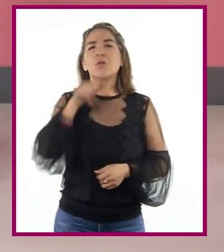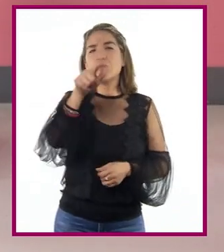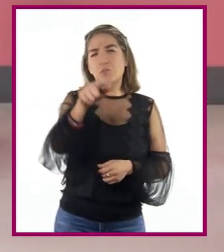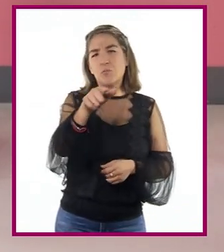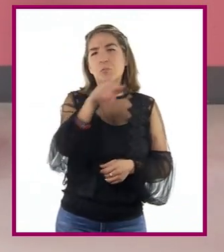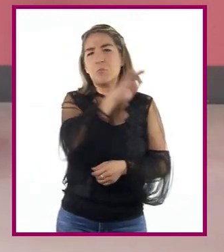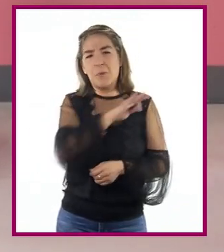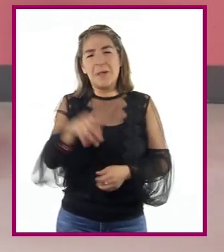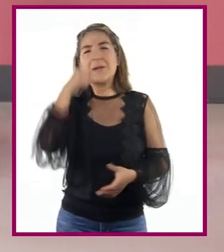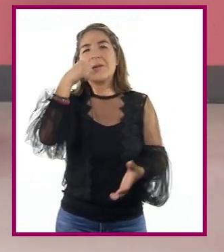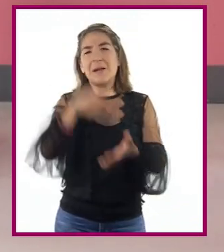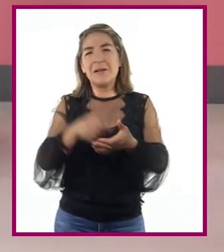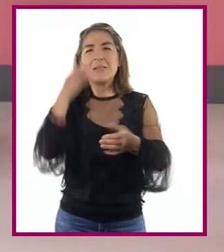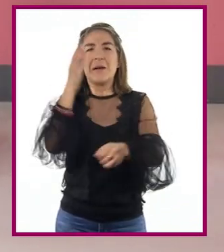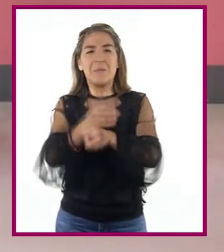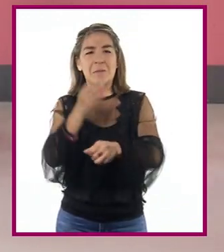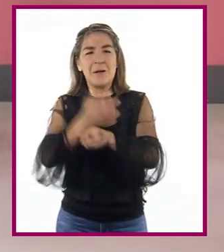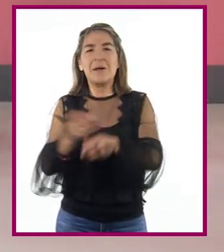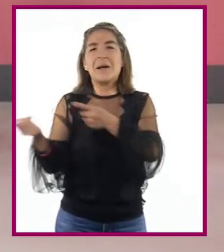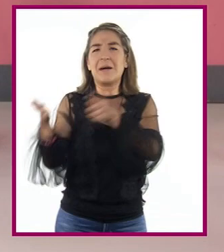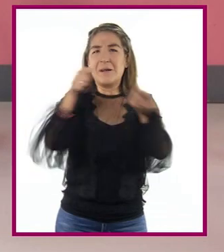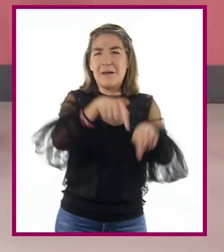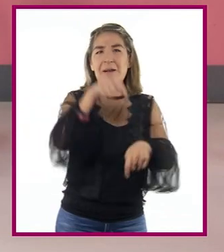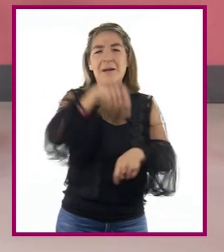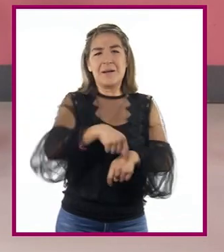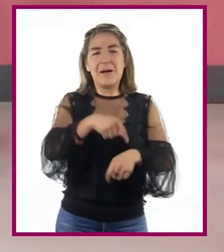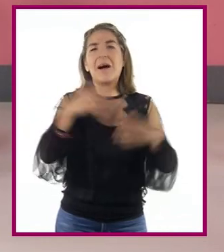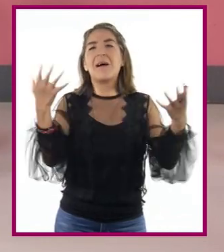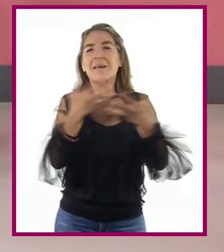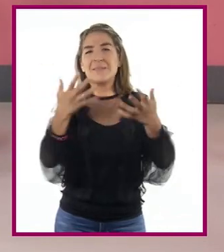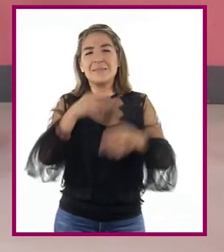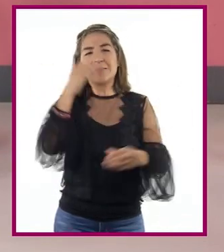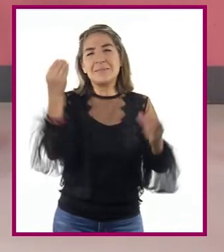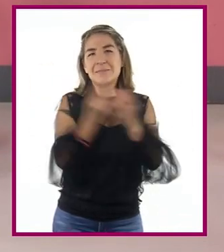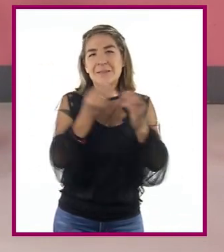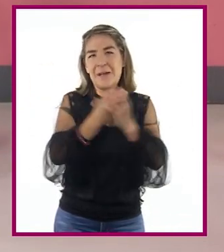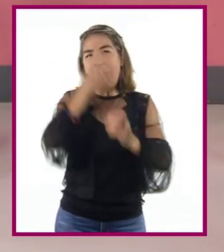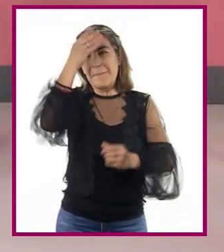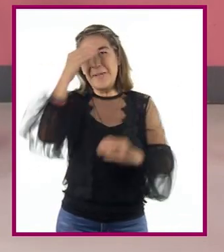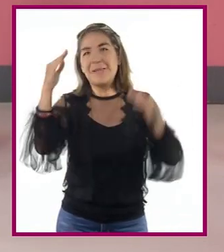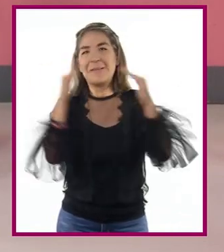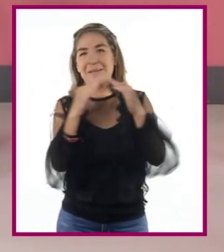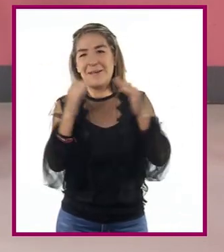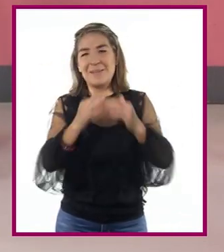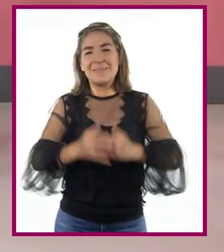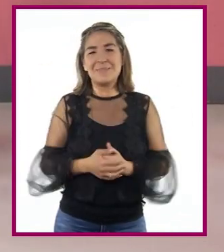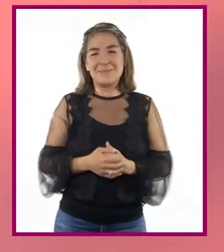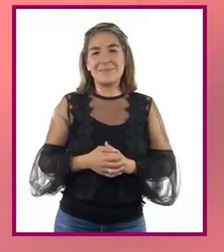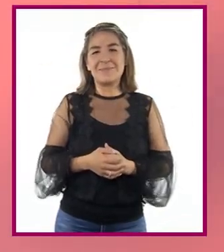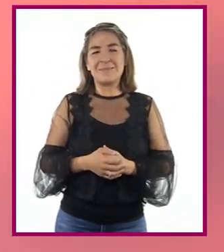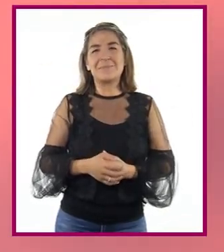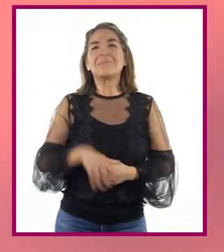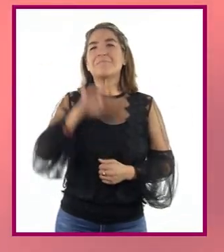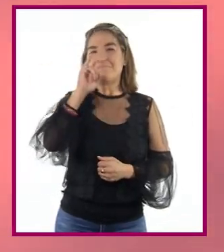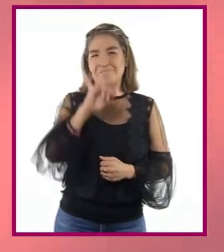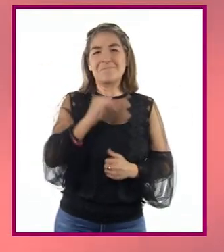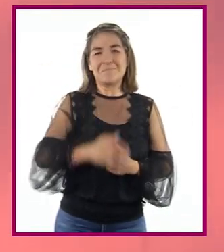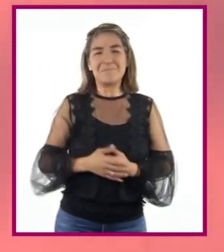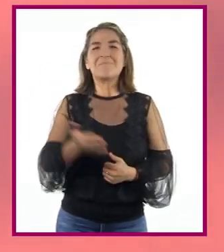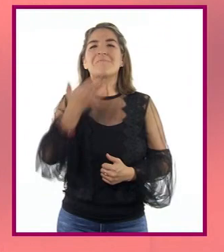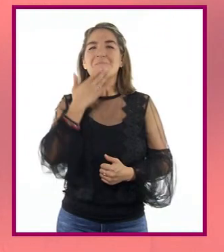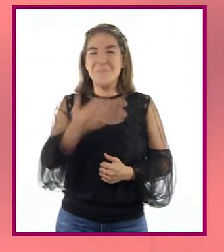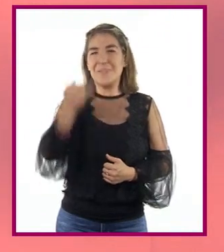no que nos escriban una carta a quienes realizamos las sesiones de Aprende en Casa? Me parece